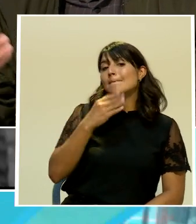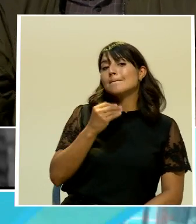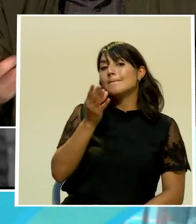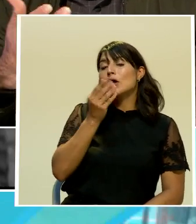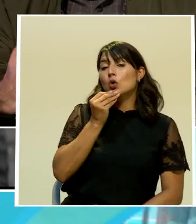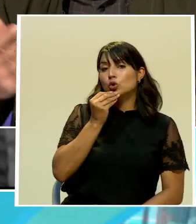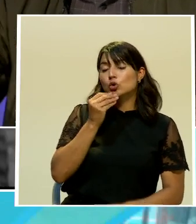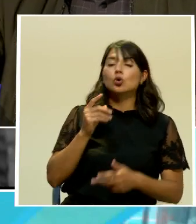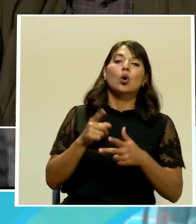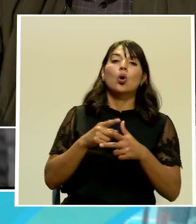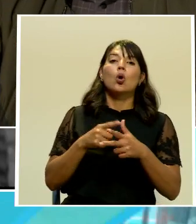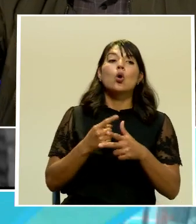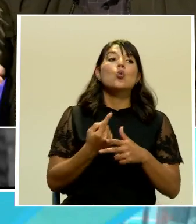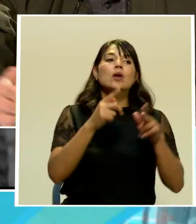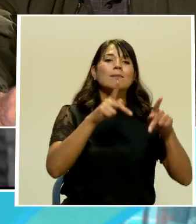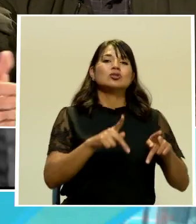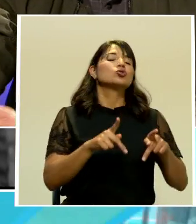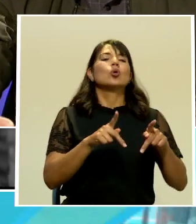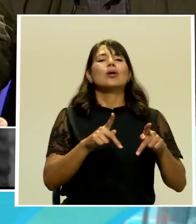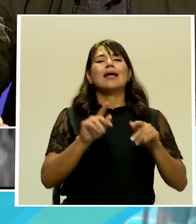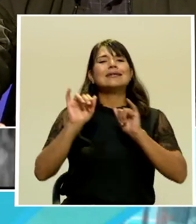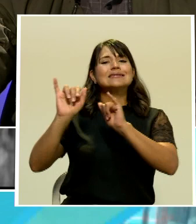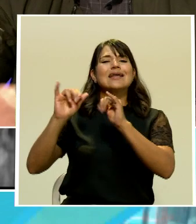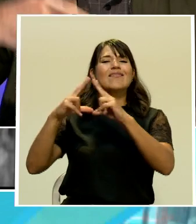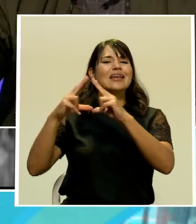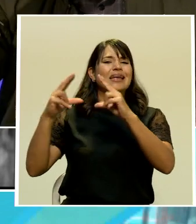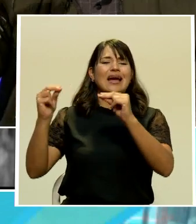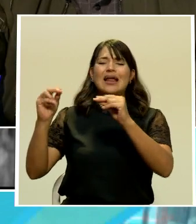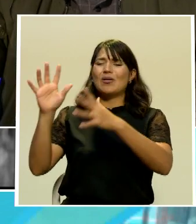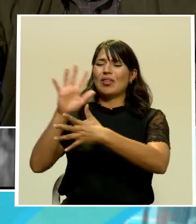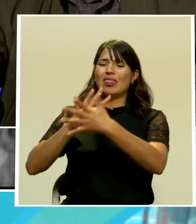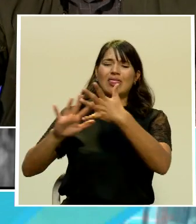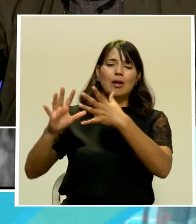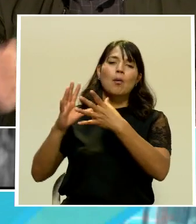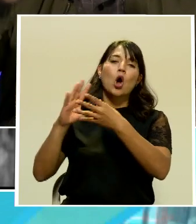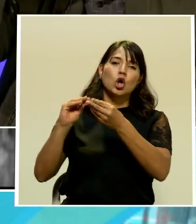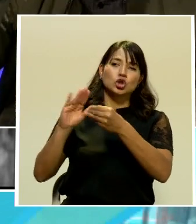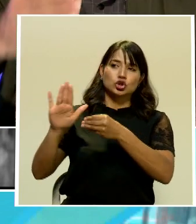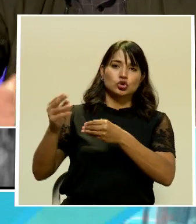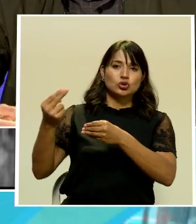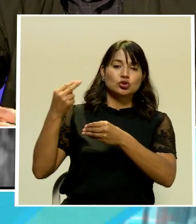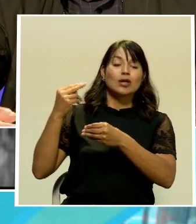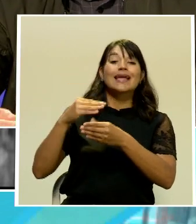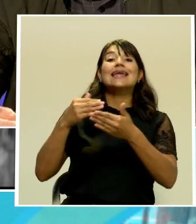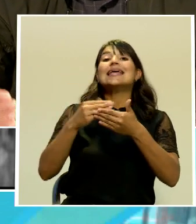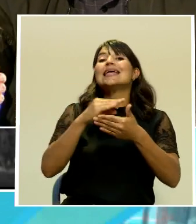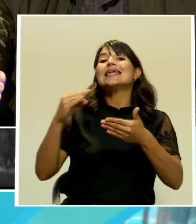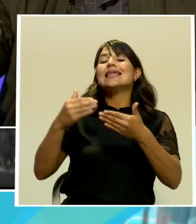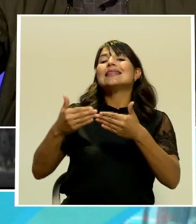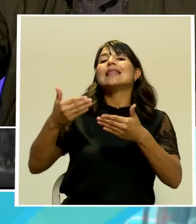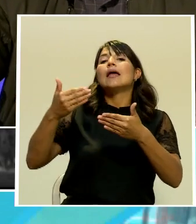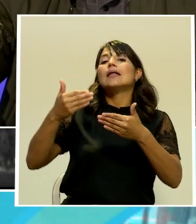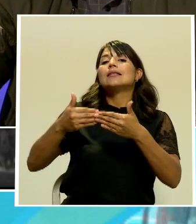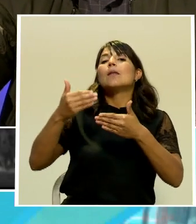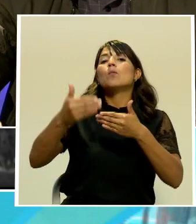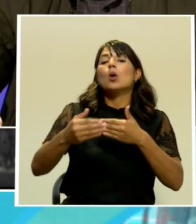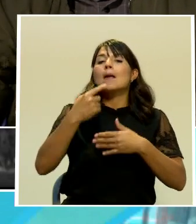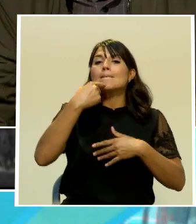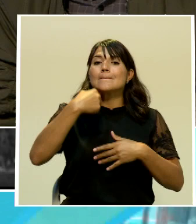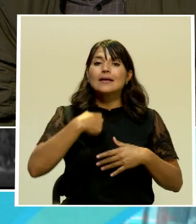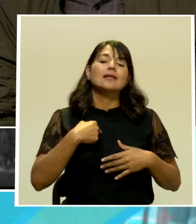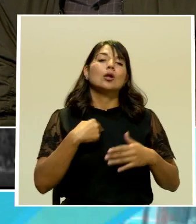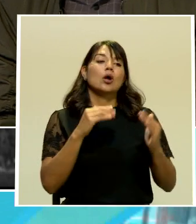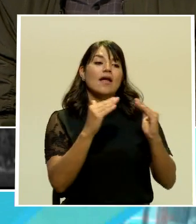hablaba de dónde vivía acá y me dice que vivía en una de las primeras casas, o si se puede decir de las últimas casas de arriba para abajo de las escaleras pegadas al río